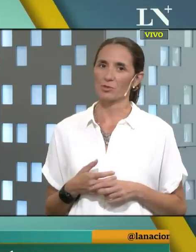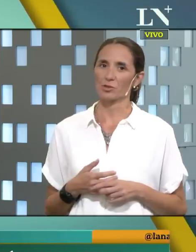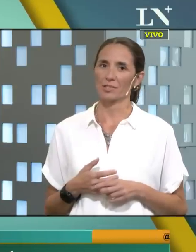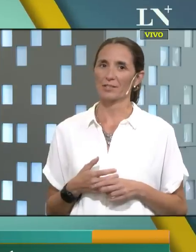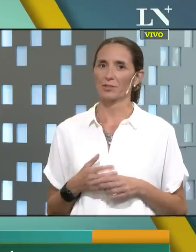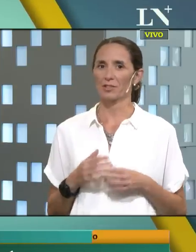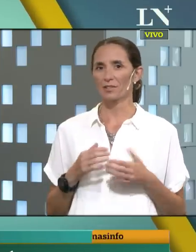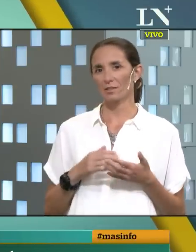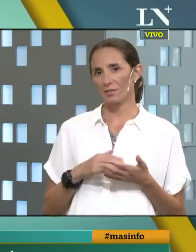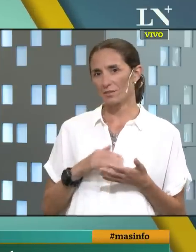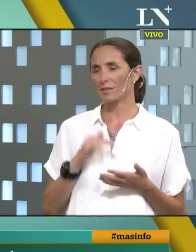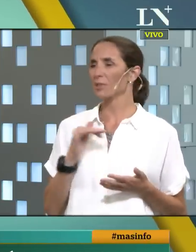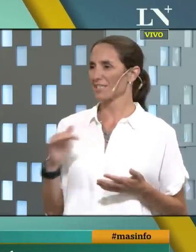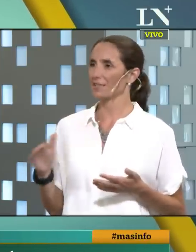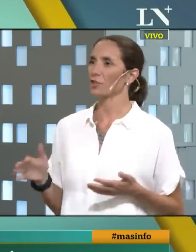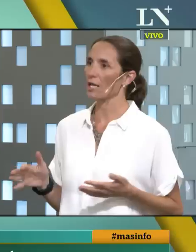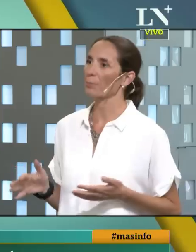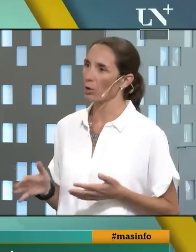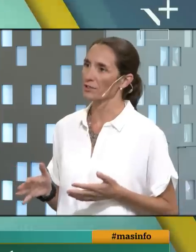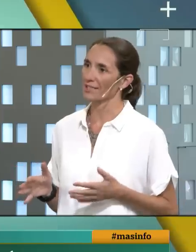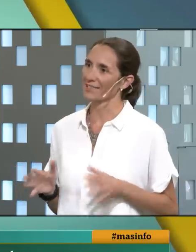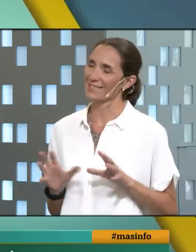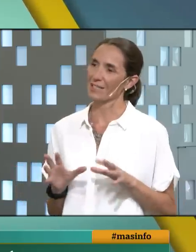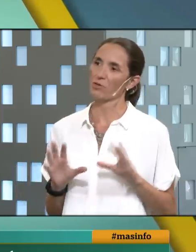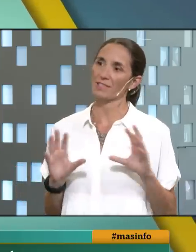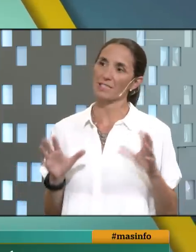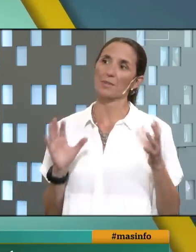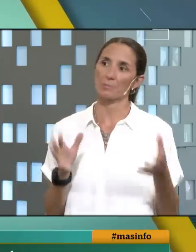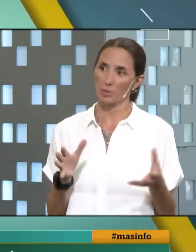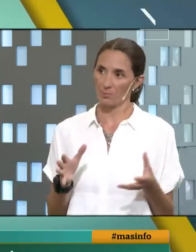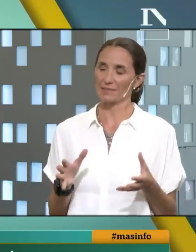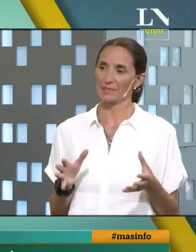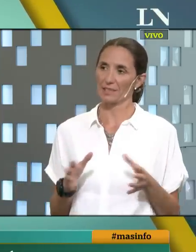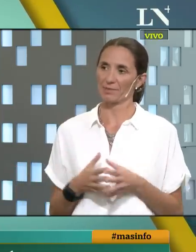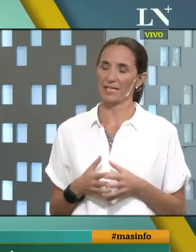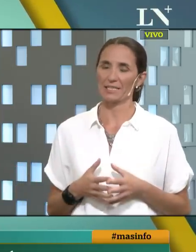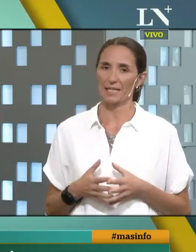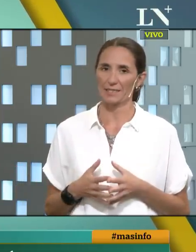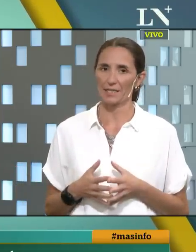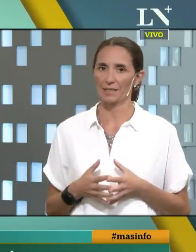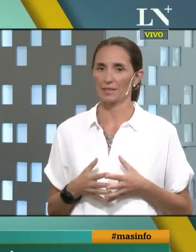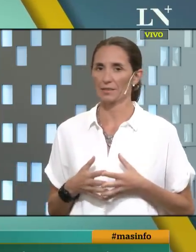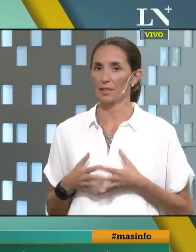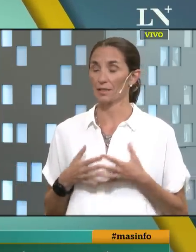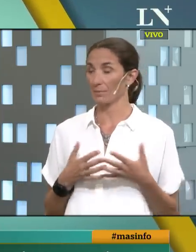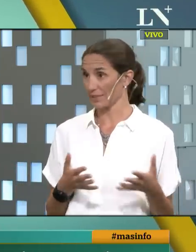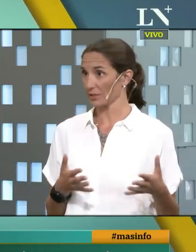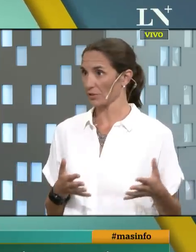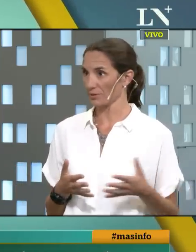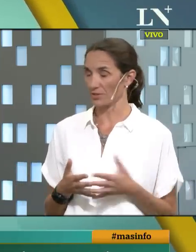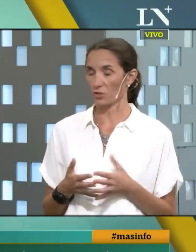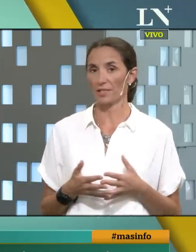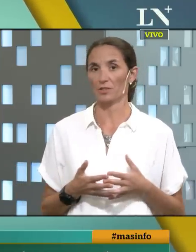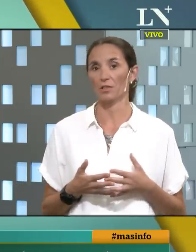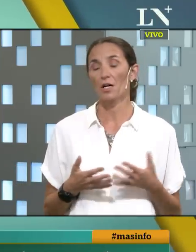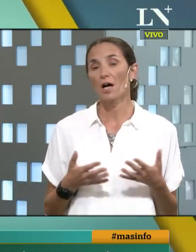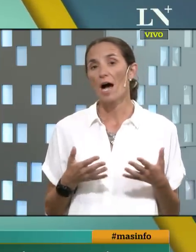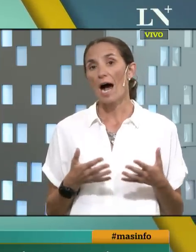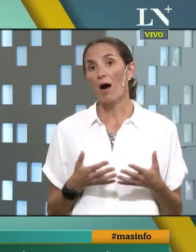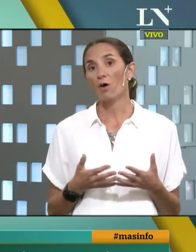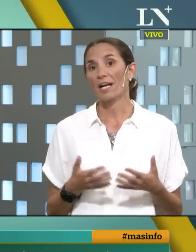Jair Bolsonaro, digamos que se dio la posta en esa ofensiva diplomática para aislar al mandatario